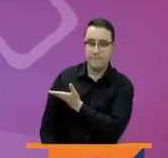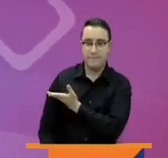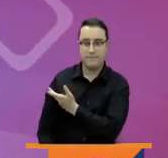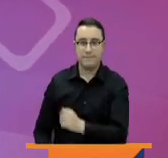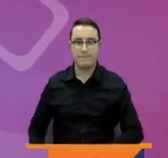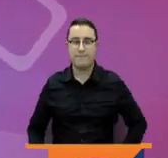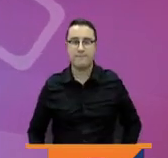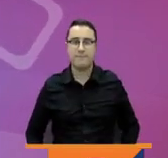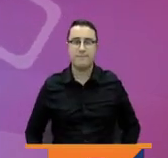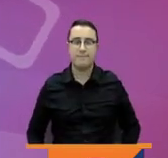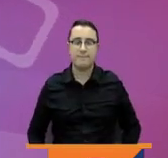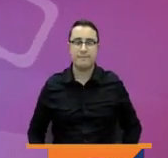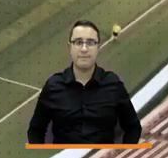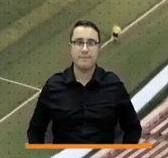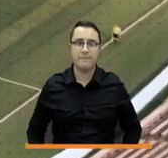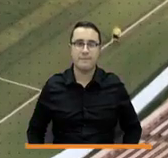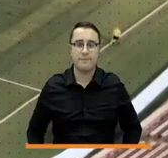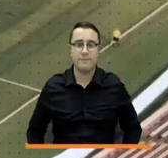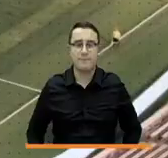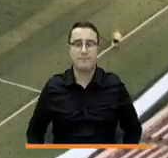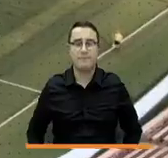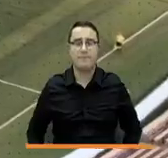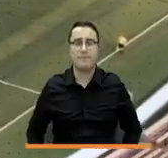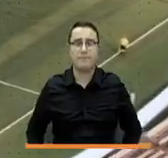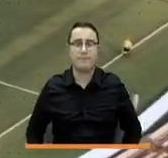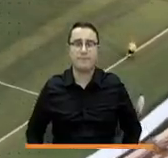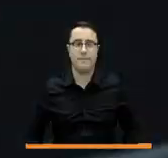RTVC Noticias.